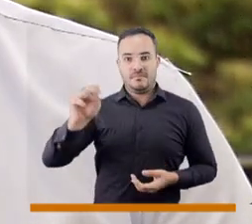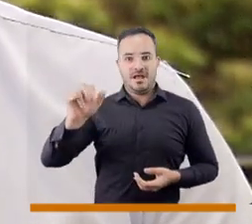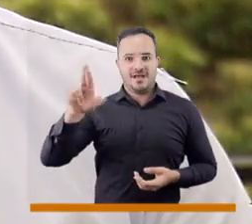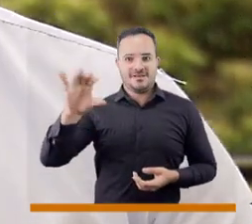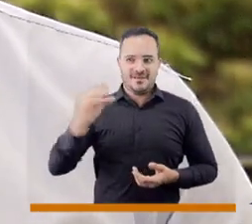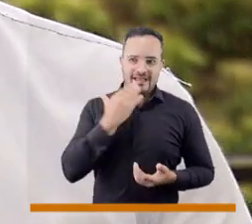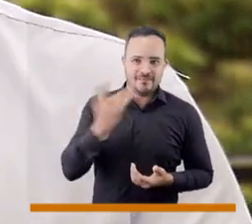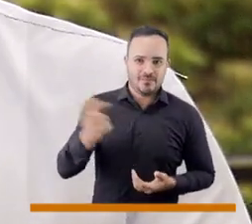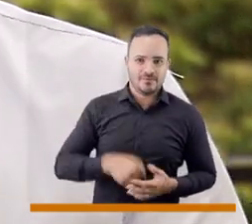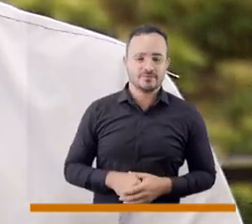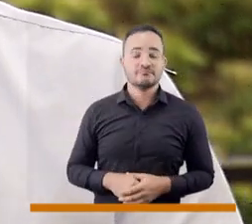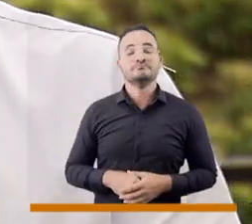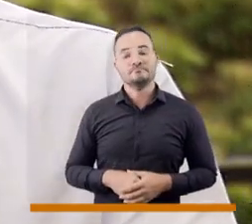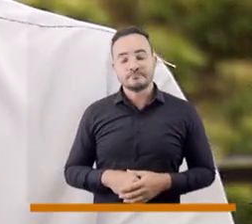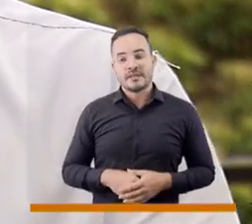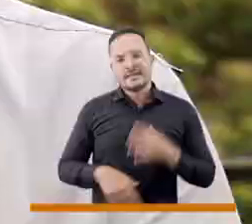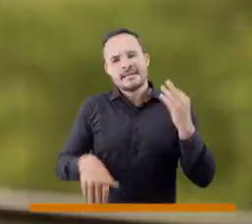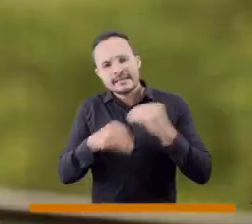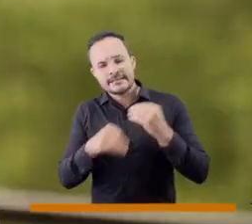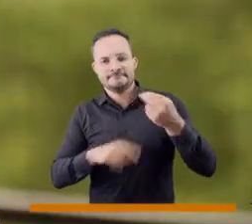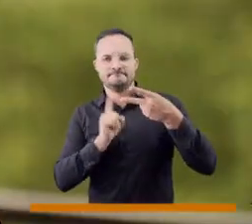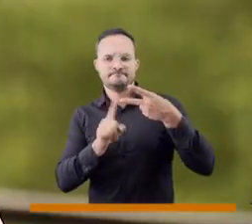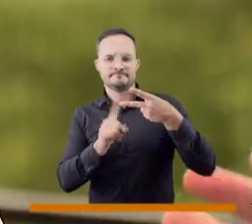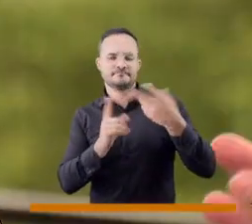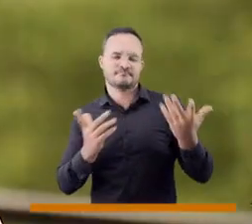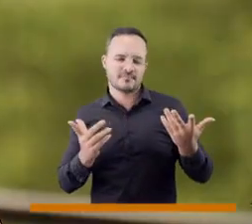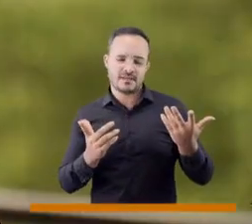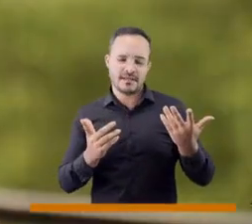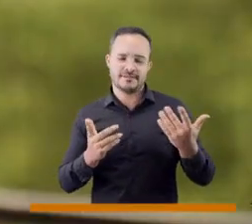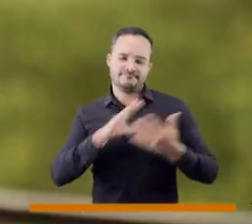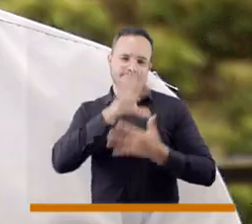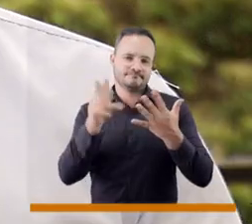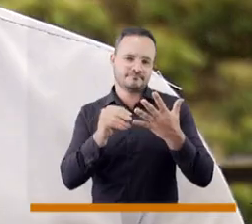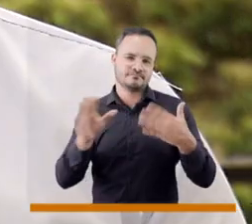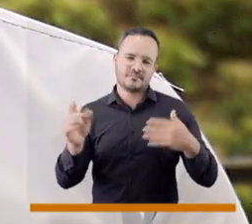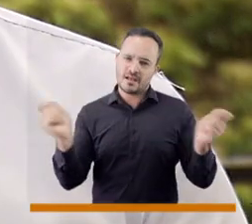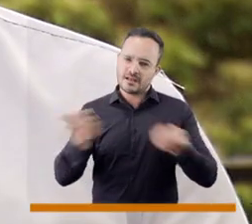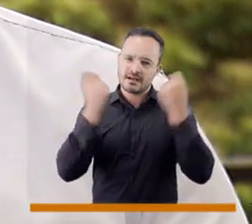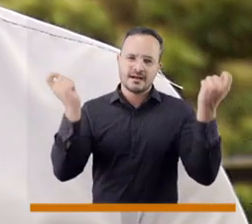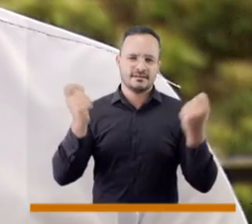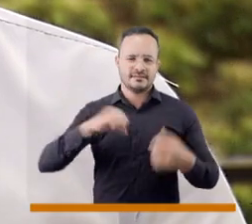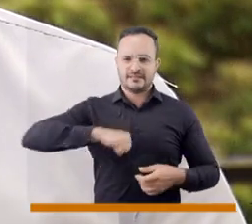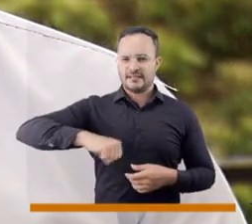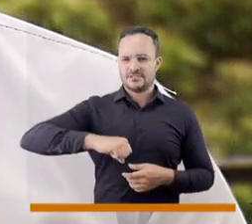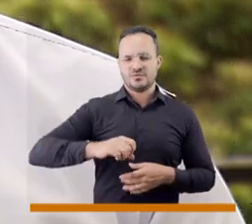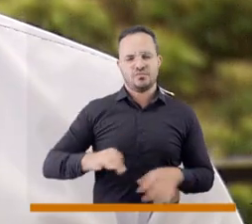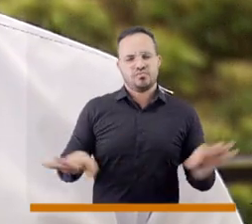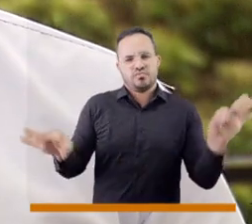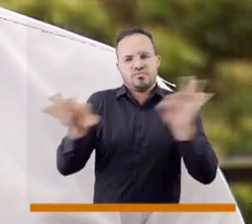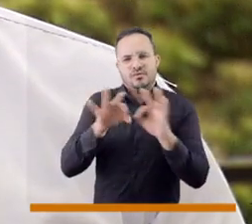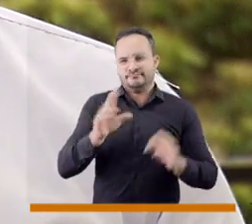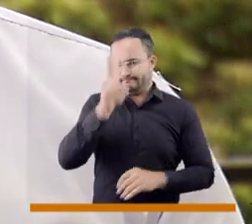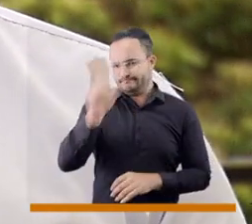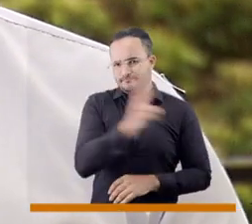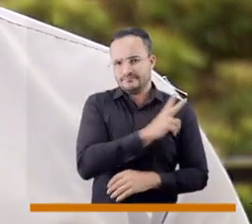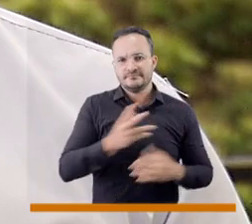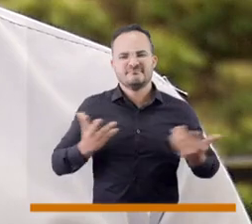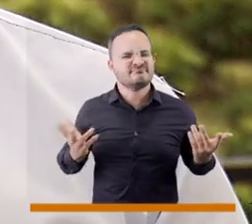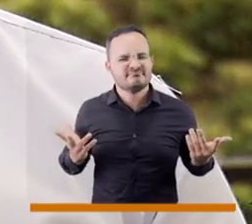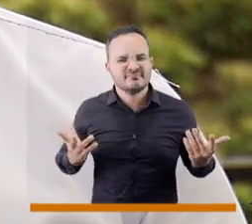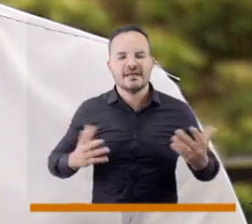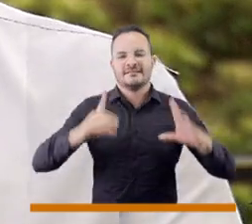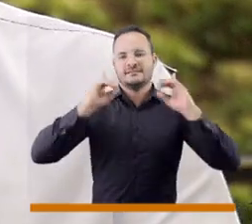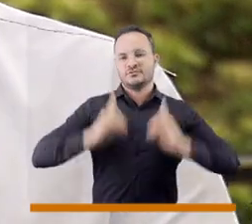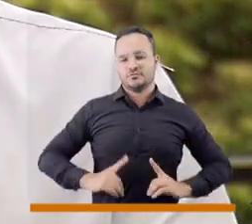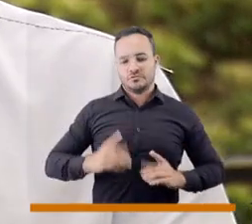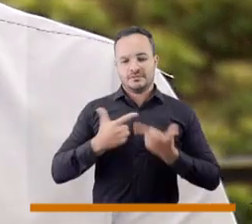fue don Mario. Igualmente, como conclusión también, la importancia de promover el derecho fundamental a la libertad